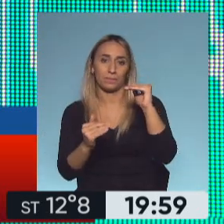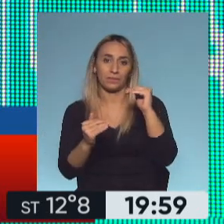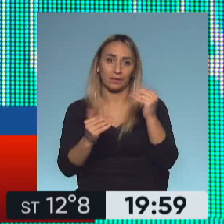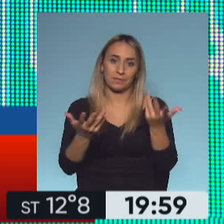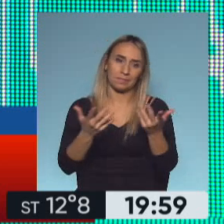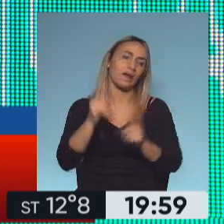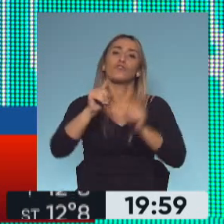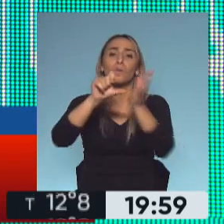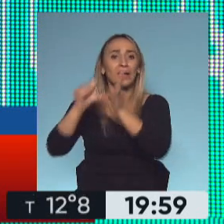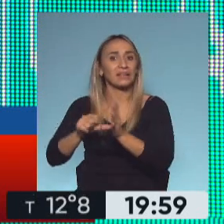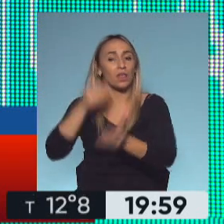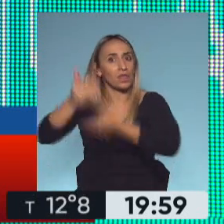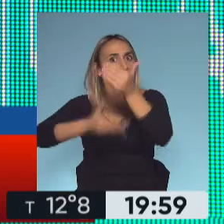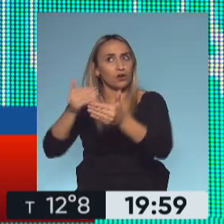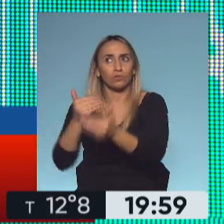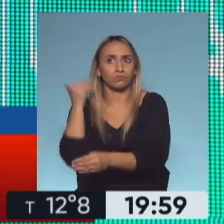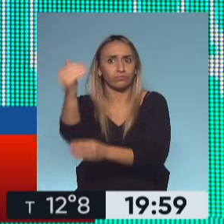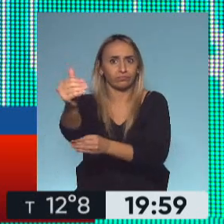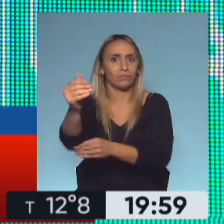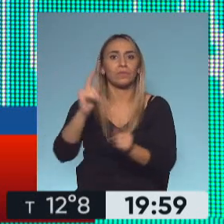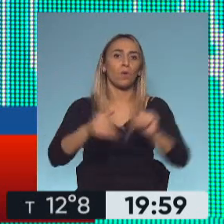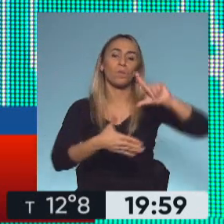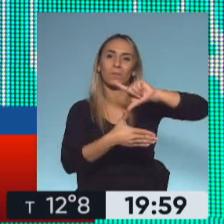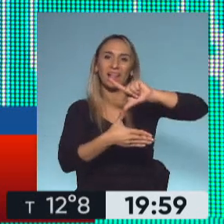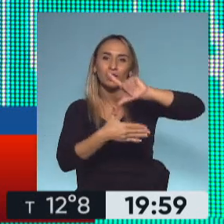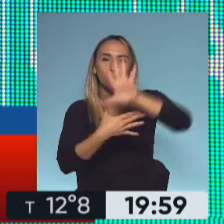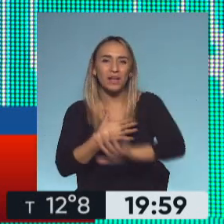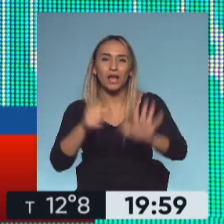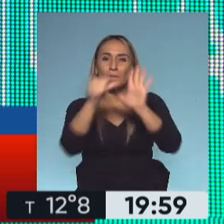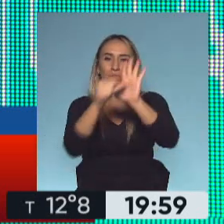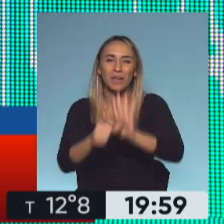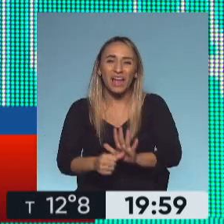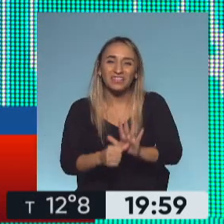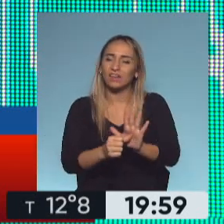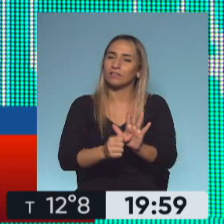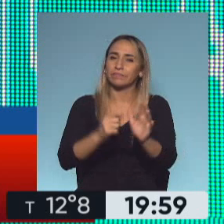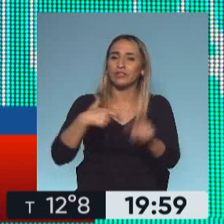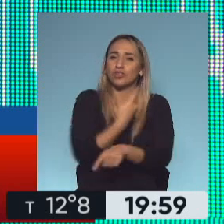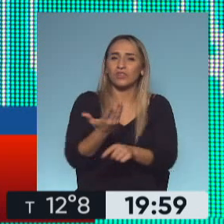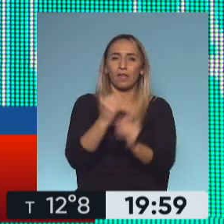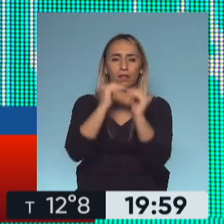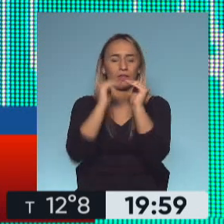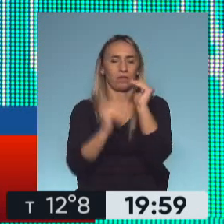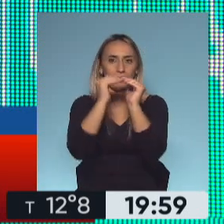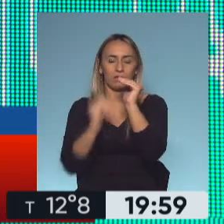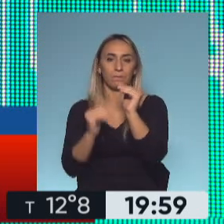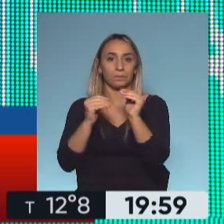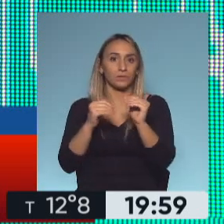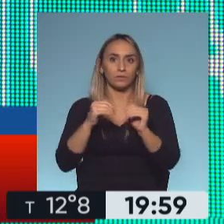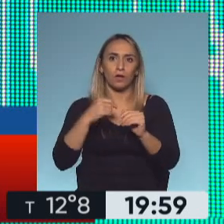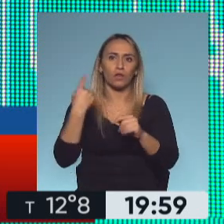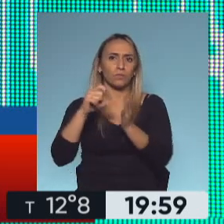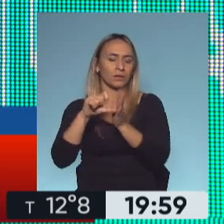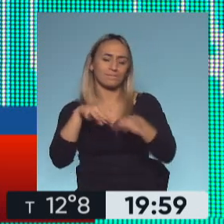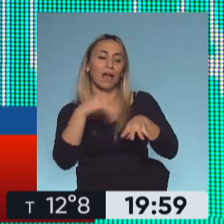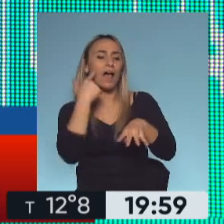realmente de desarrollo muy importantes, como los nuestros, países de Latinoamérica con profundas desigualdades sociales, todos están mirando cuál es el rol del Estado. Y eso, lo bueno es que ya no